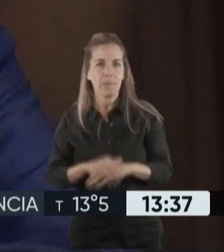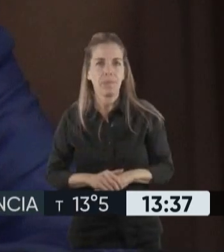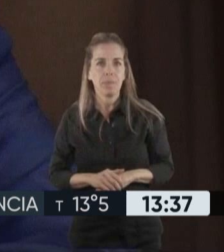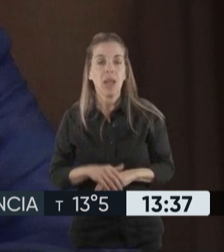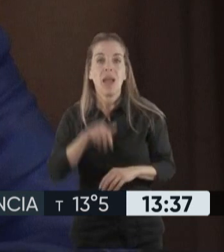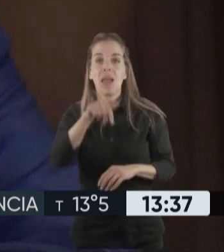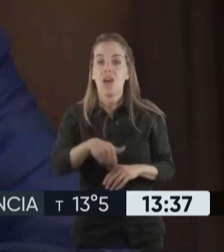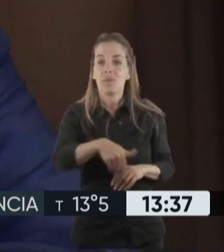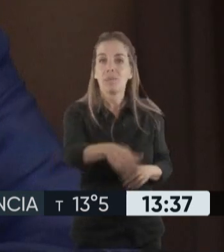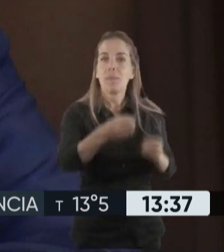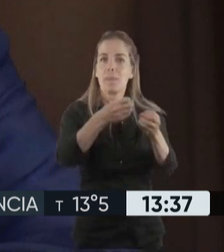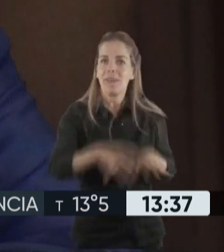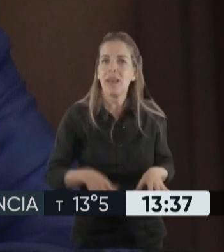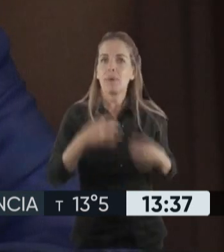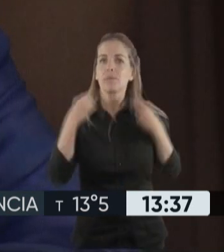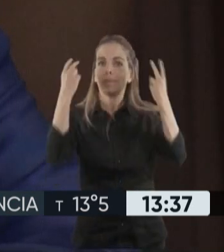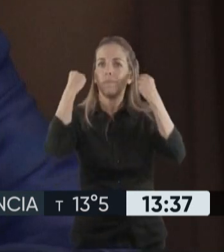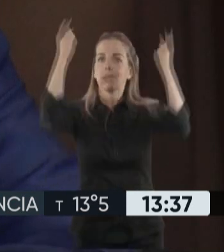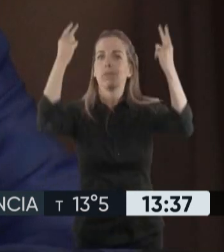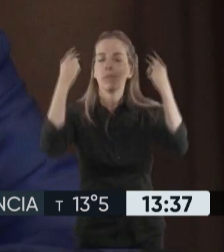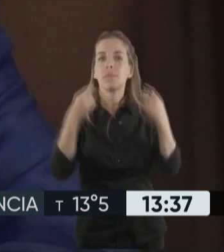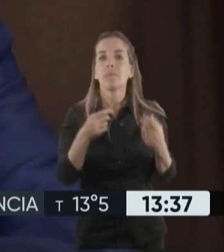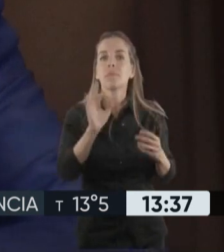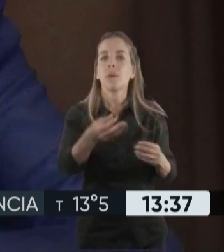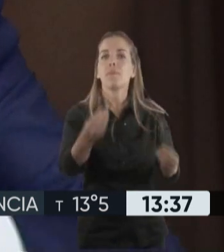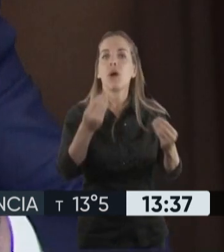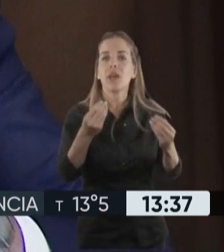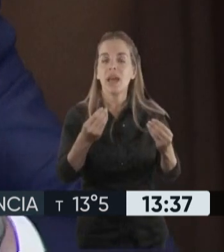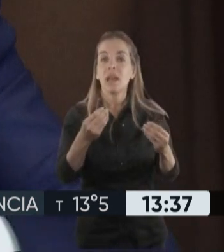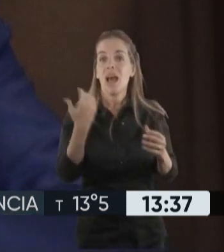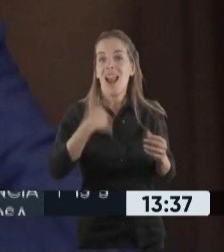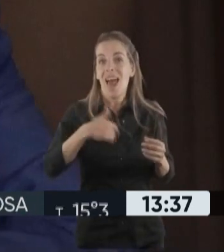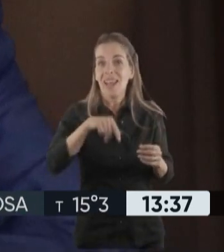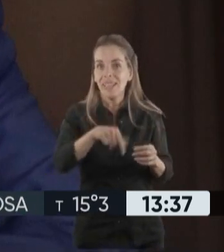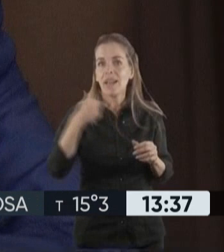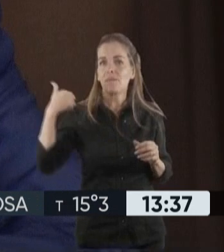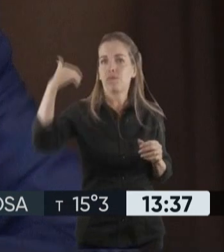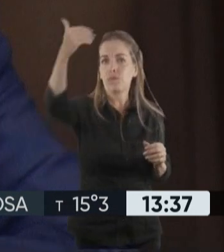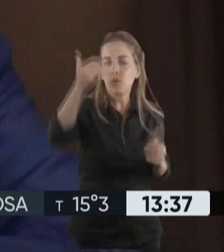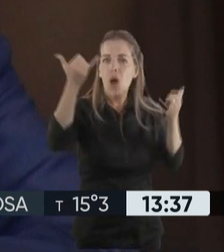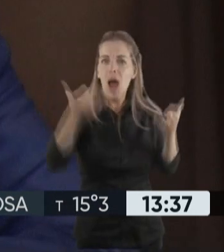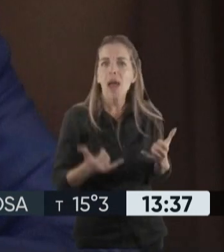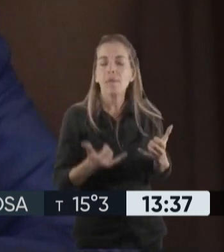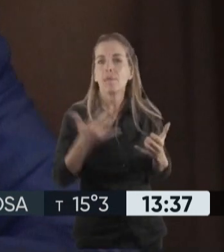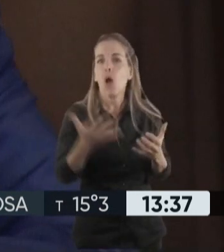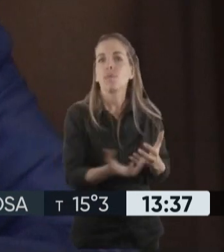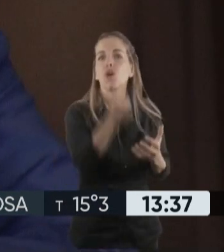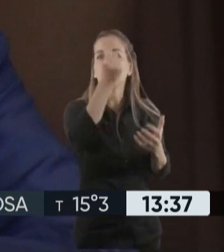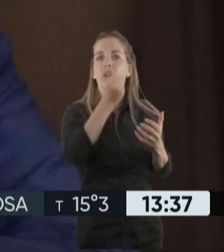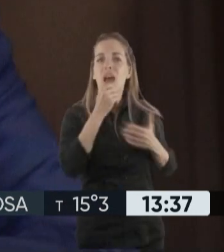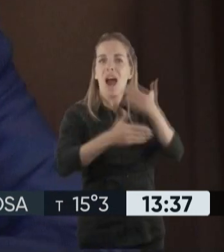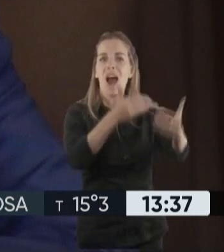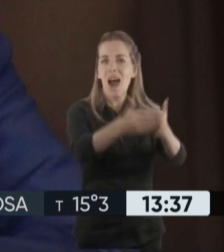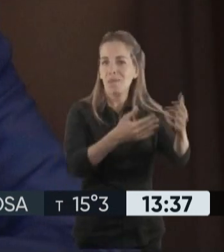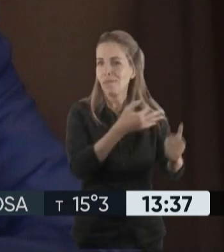Y empecemos a alzar nuestras voces. ¿Saben por qué? Porque la Argentina que viene tiene una gran oportunidad. Lo dijo muy